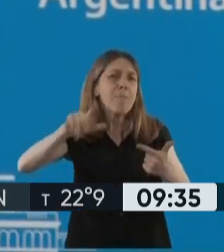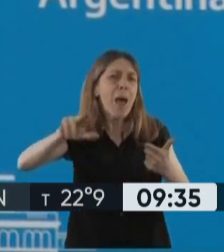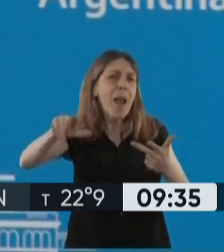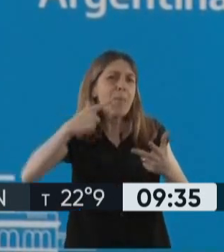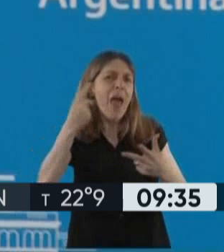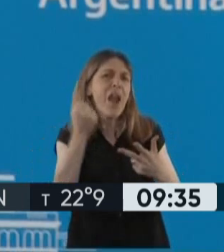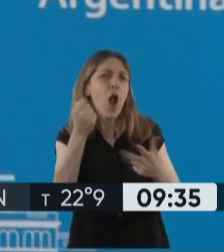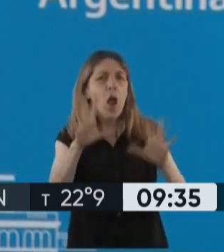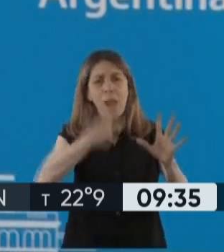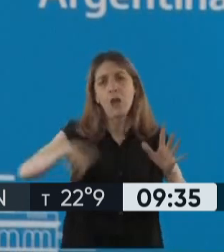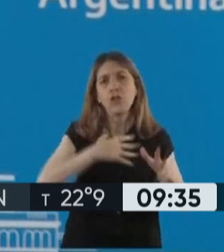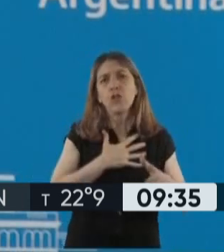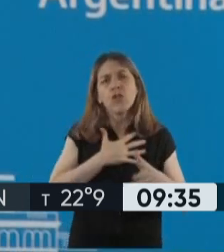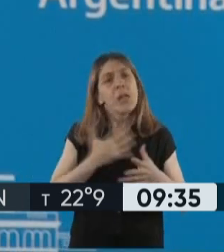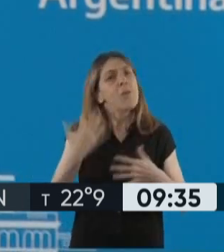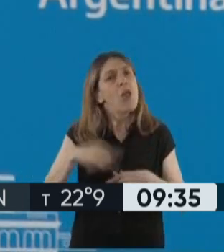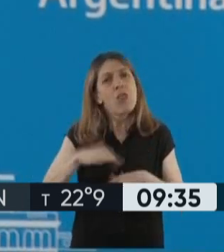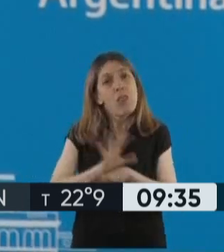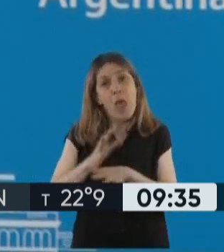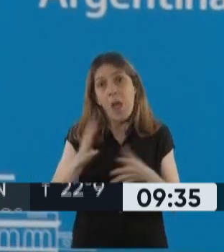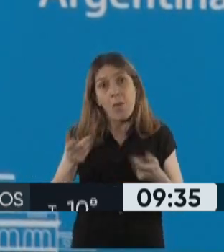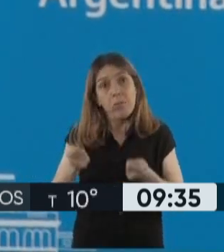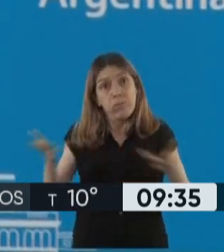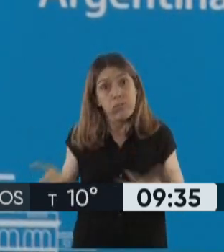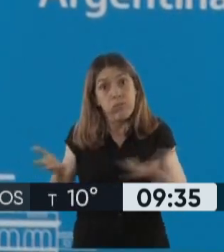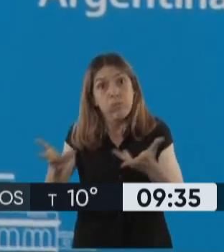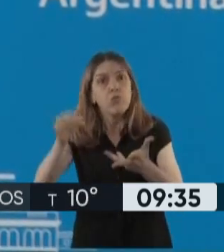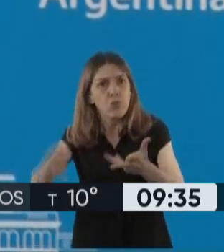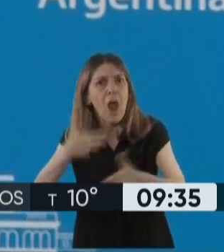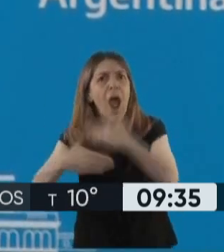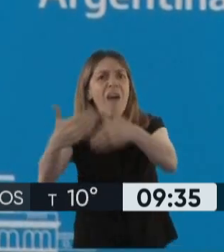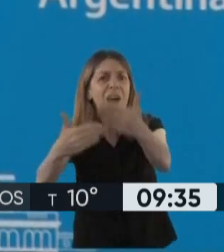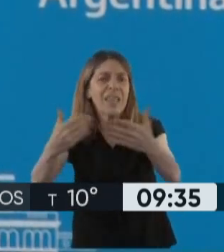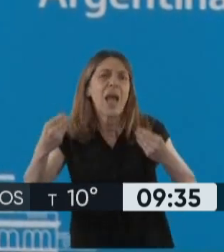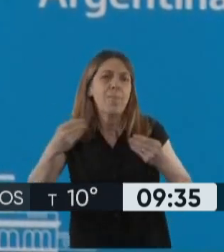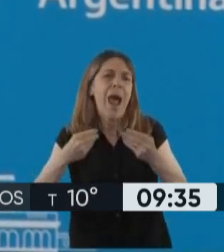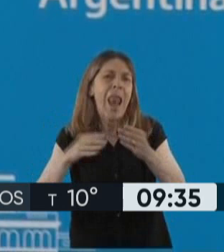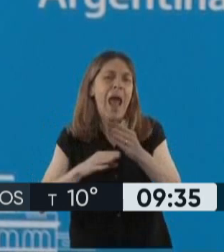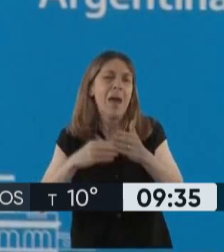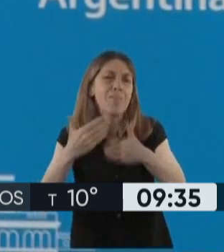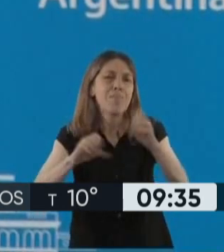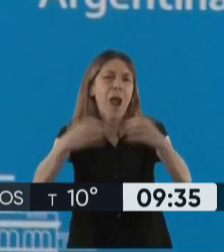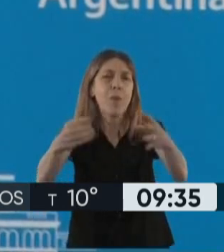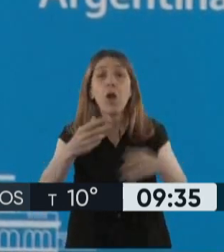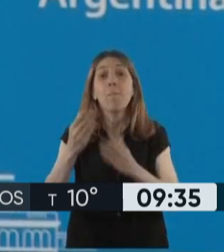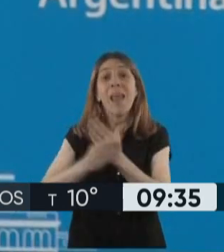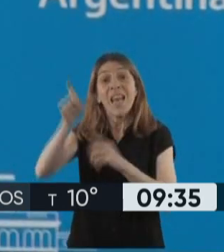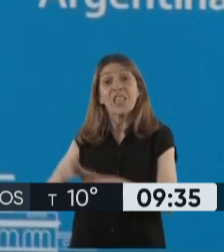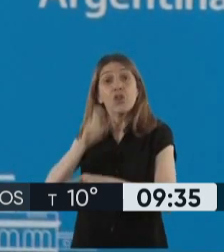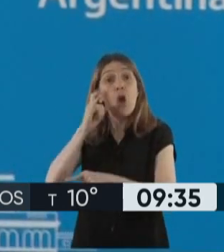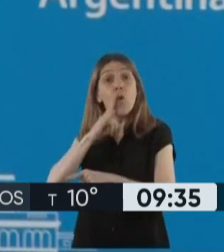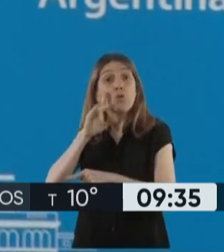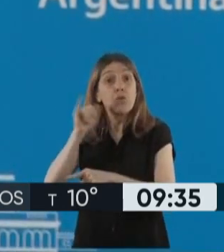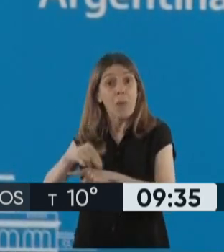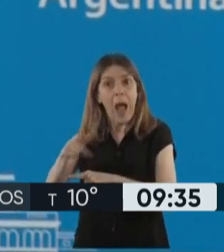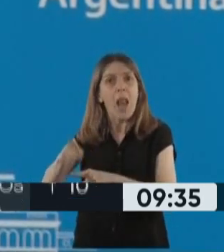en un momento en el que sentimos que hay que impulsar todo lo que está sucediendo y para que sigamos avanzando todavía más. El ministro Guzmán es el que está liderando tanto